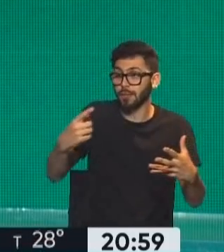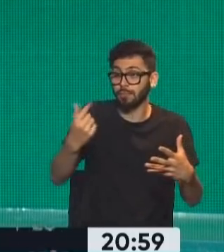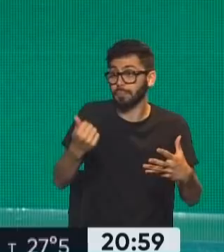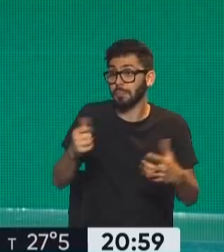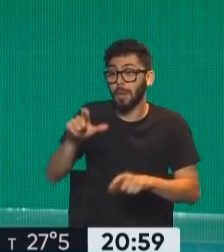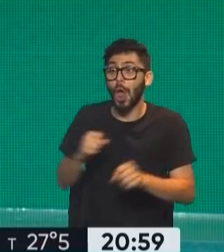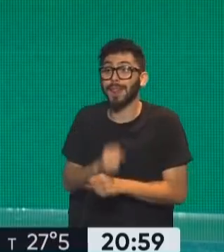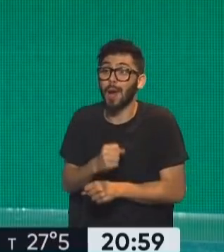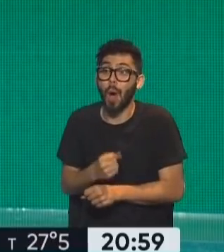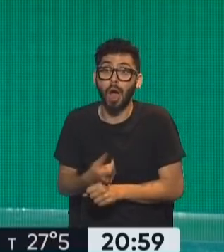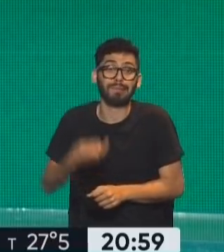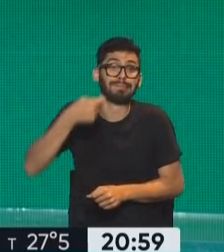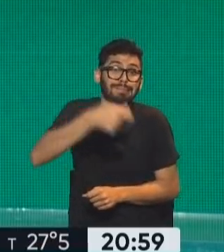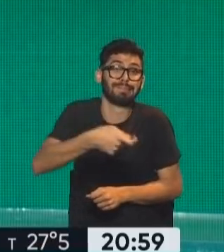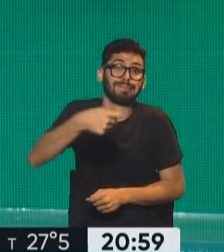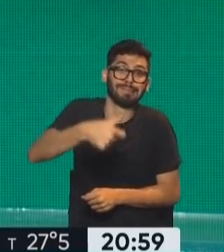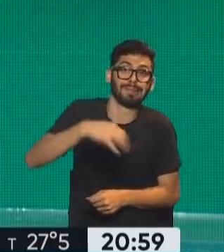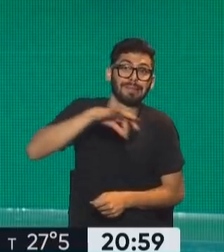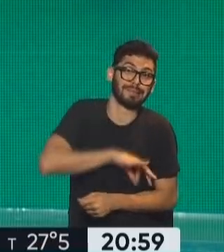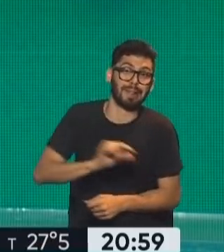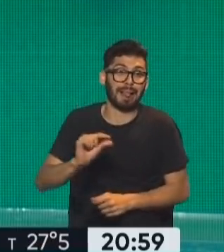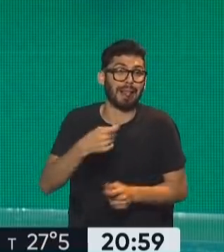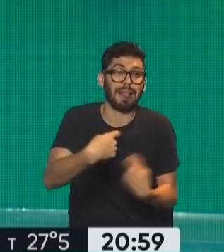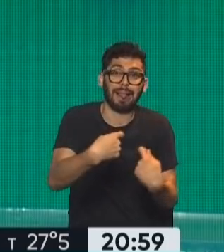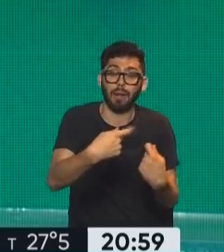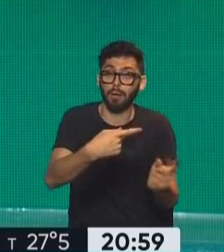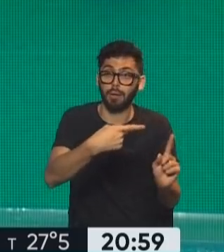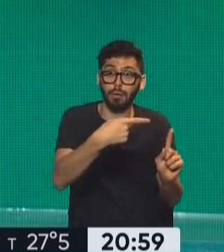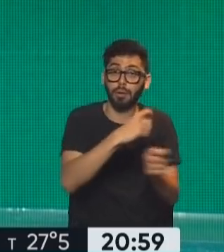los trabajadores, de las argentinas, de los argentinos en muchos de los casos, fueron